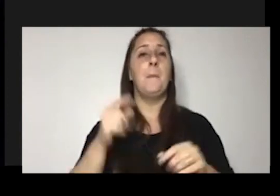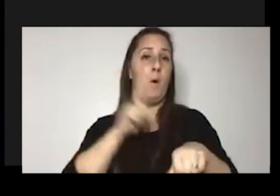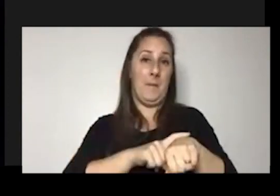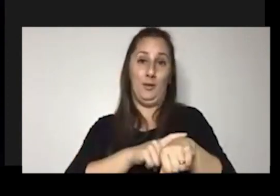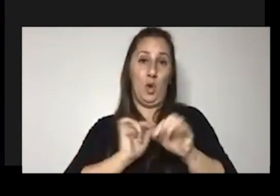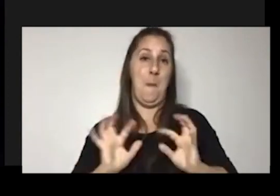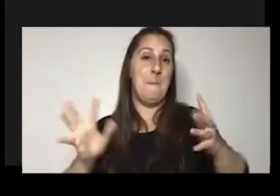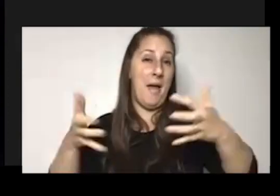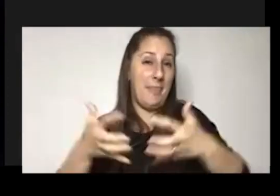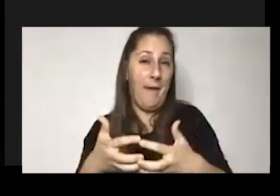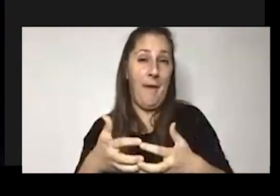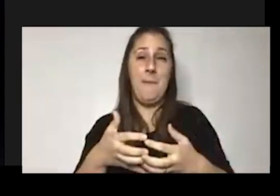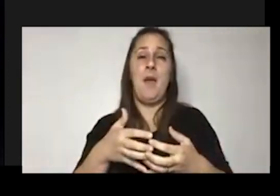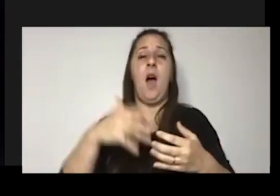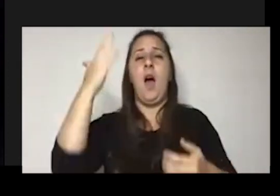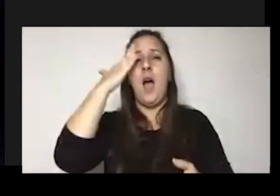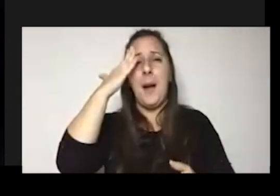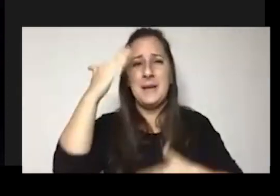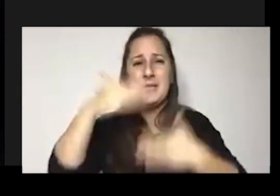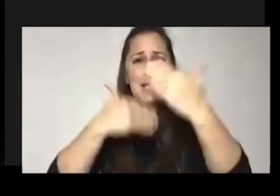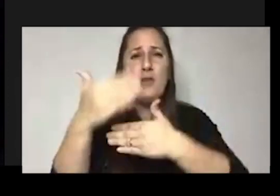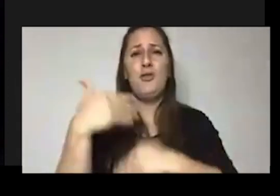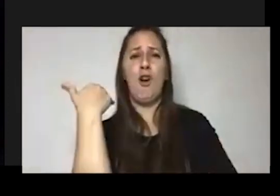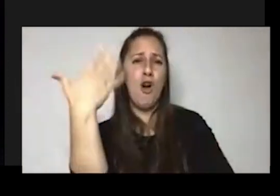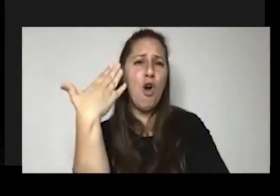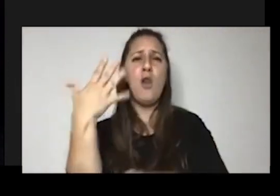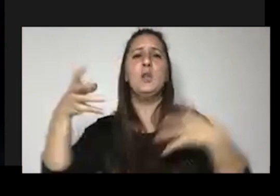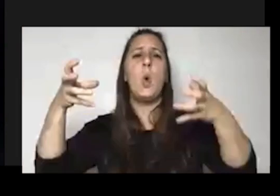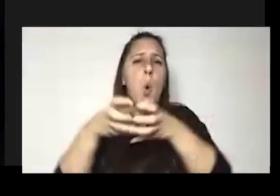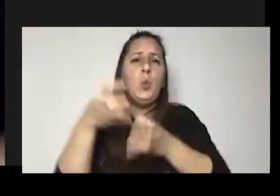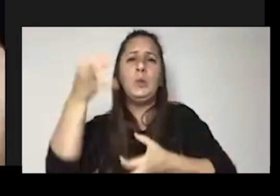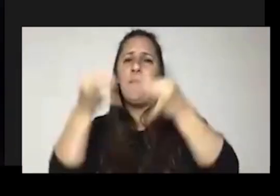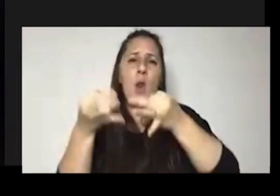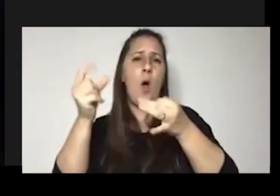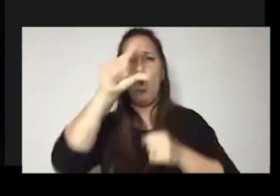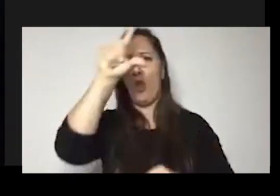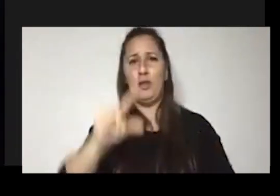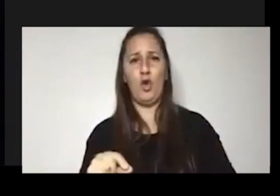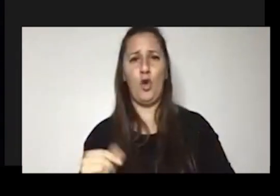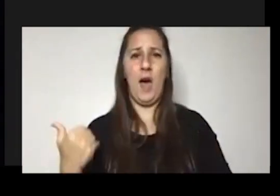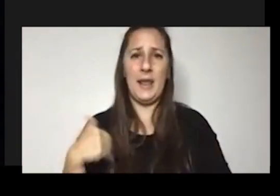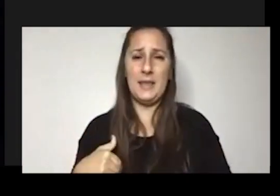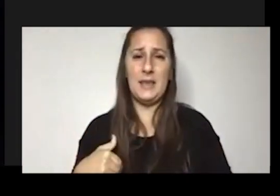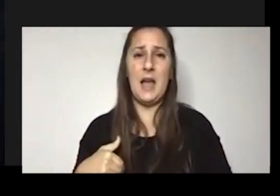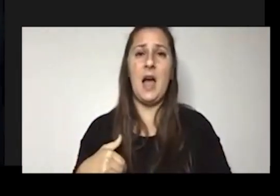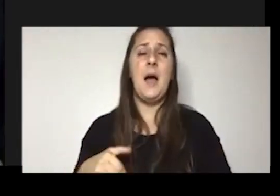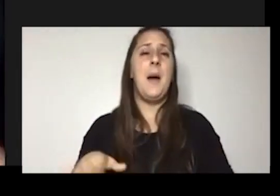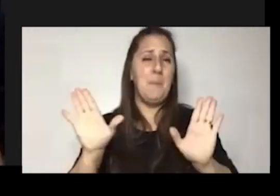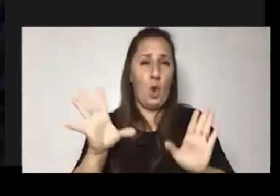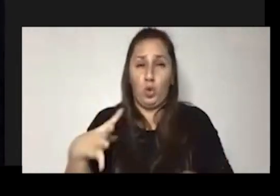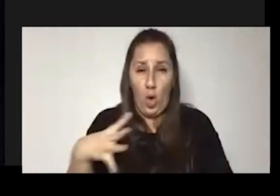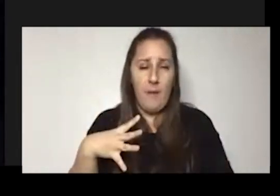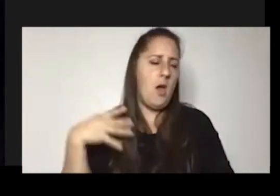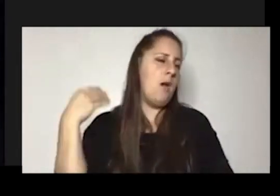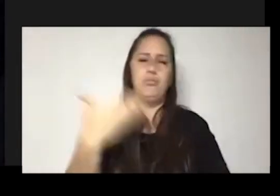de capacitaciones a juntas evaluadoras de todo el país. Pero hay muchísimo por hacer, como dice Fernando, digo,